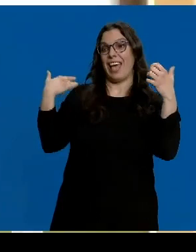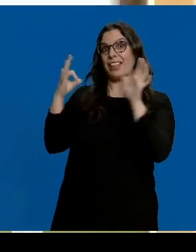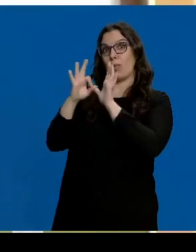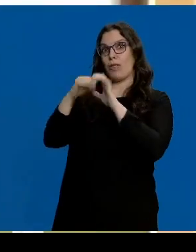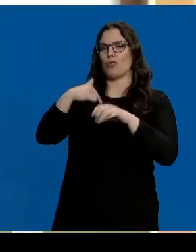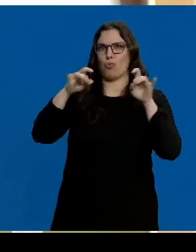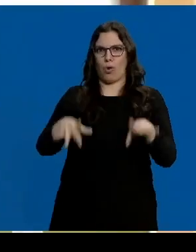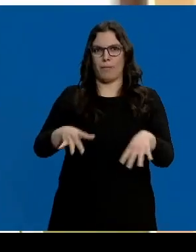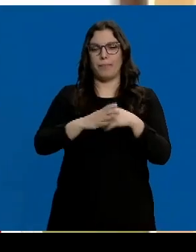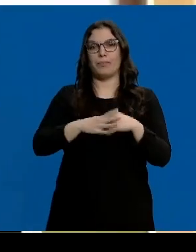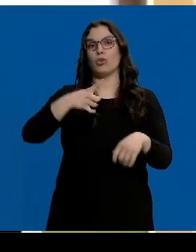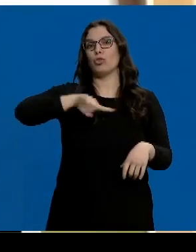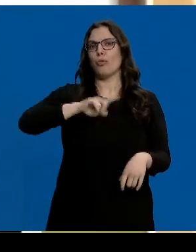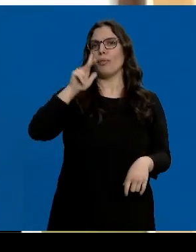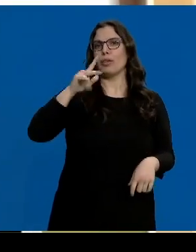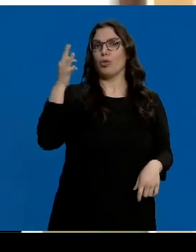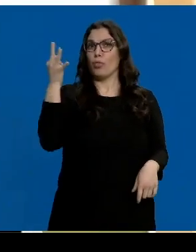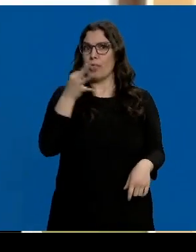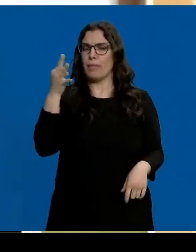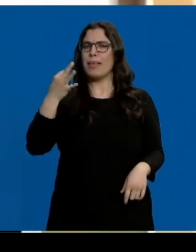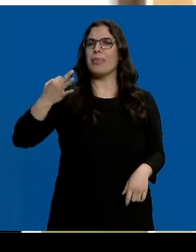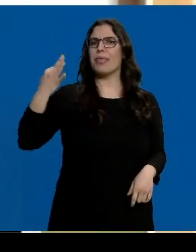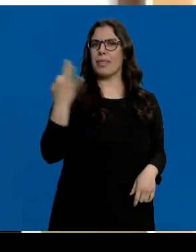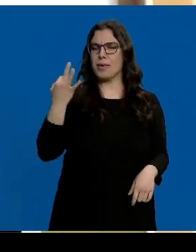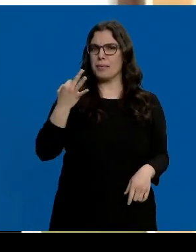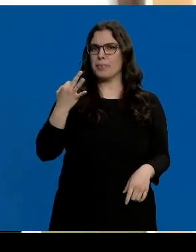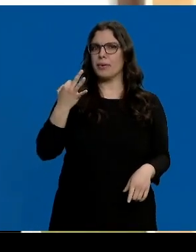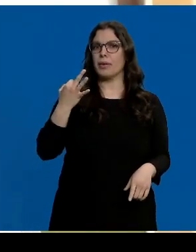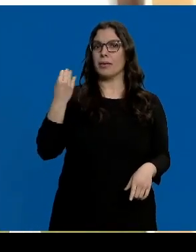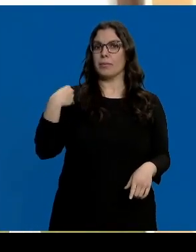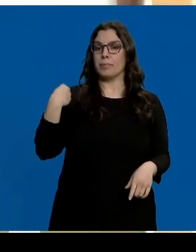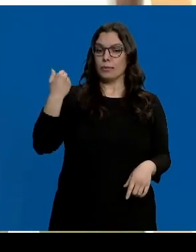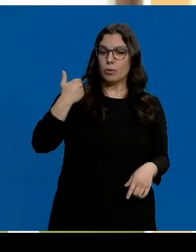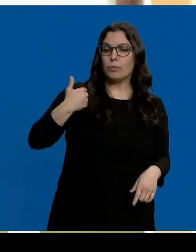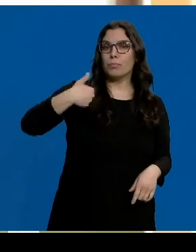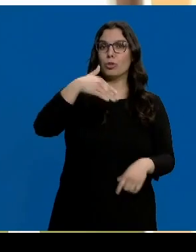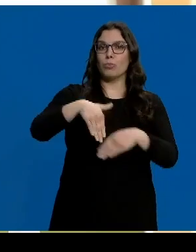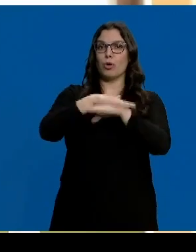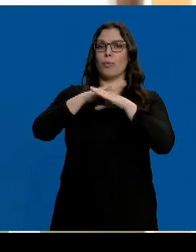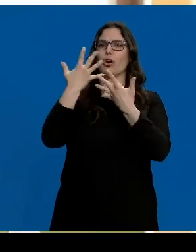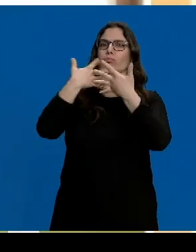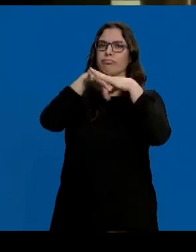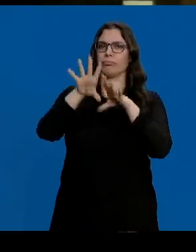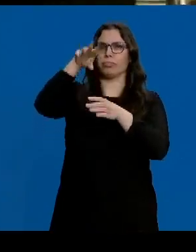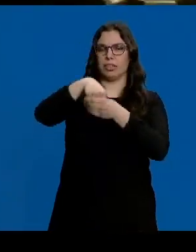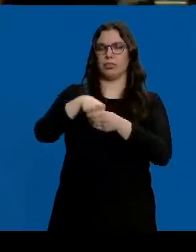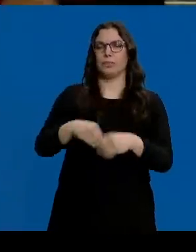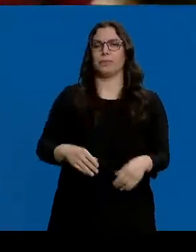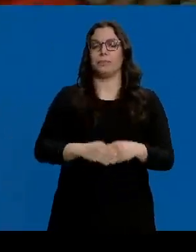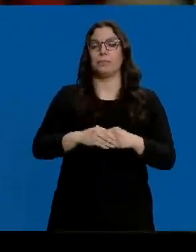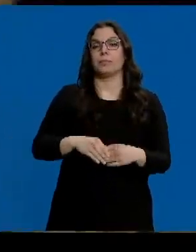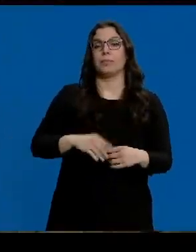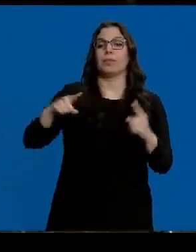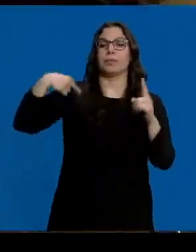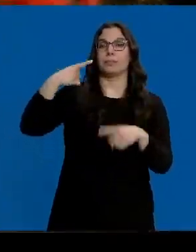el derecho y el deber de integrar el próximo gobierno de Castilla y León. El sábado Soria